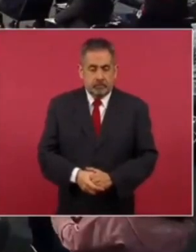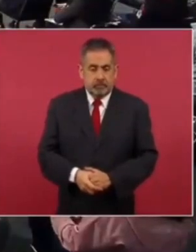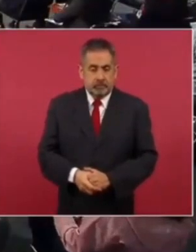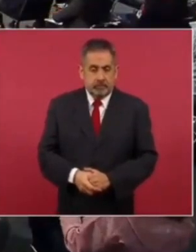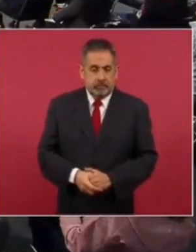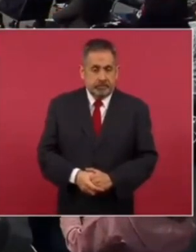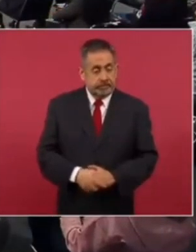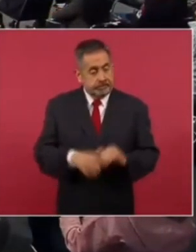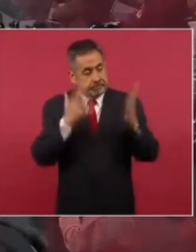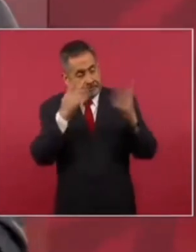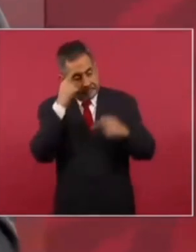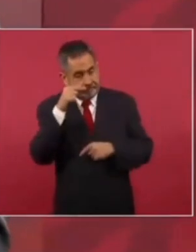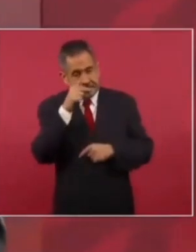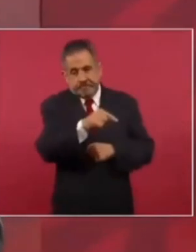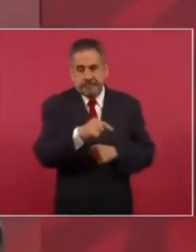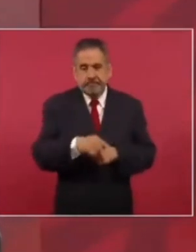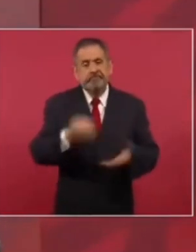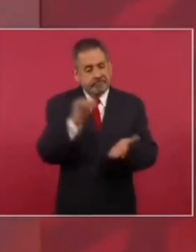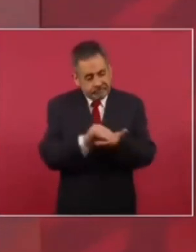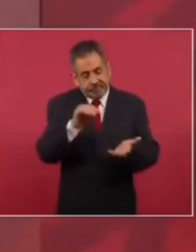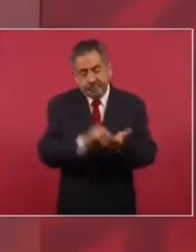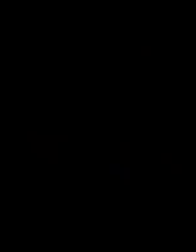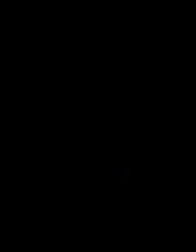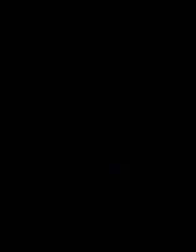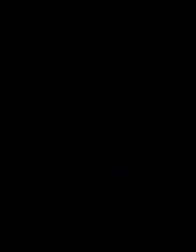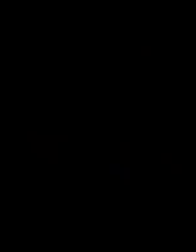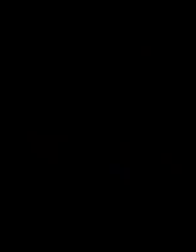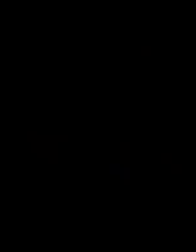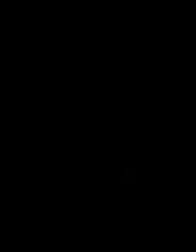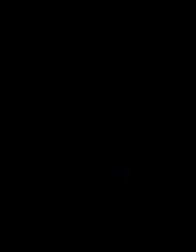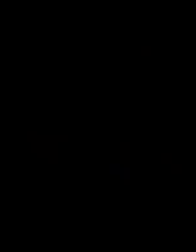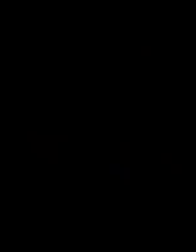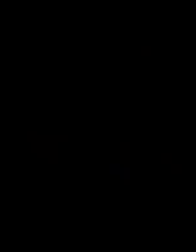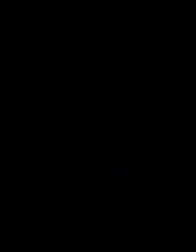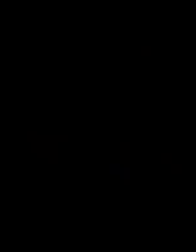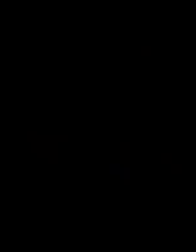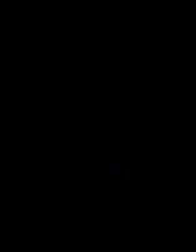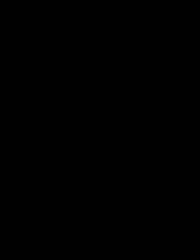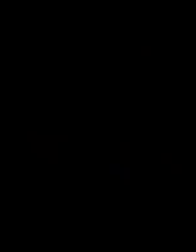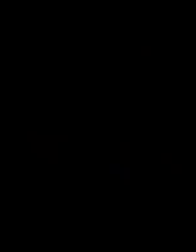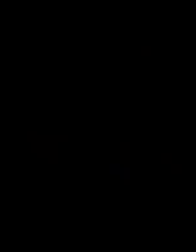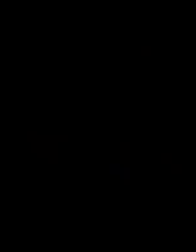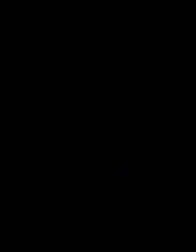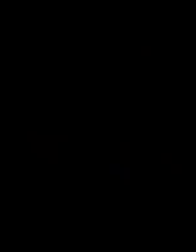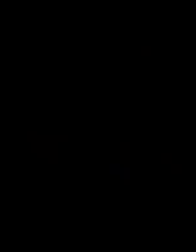canal. Y nos vemos en el próximo video.